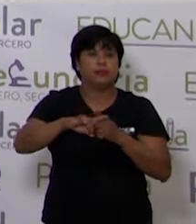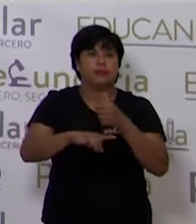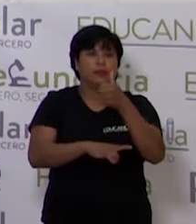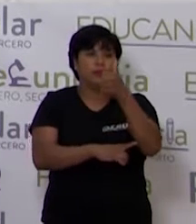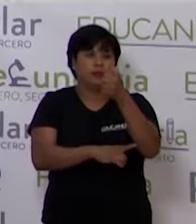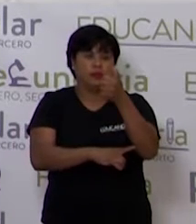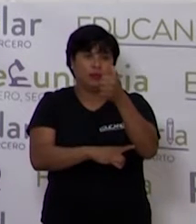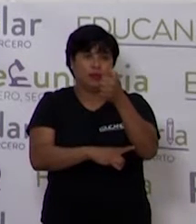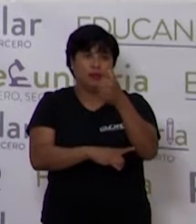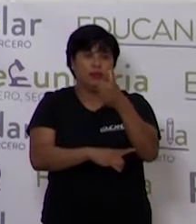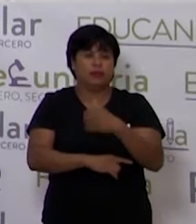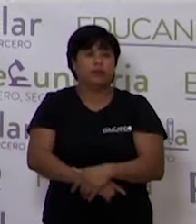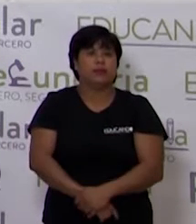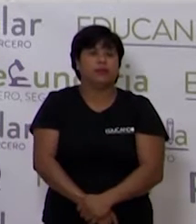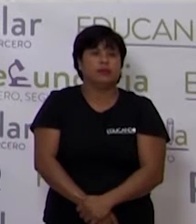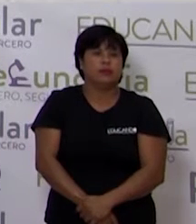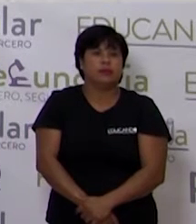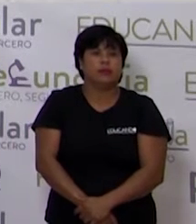6.